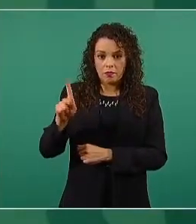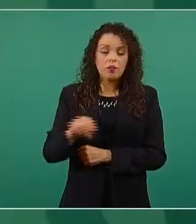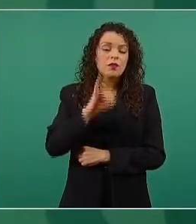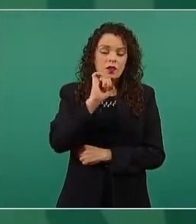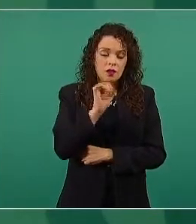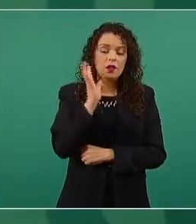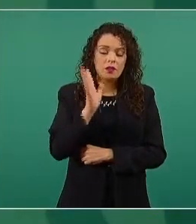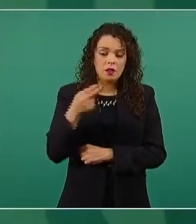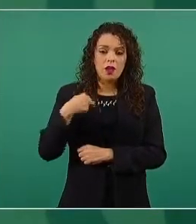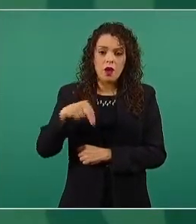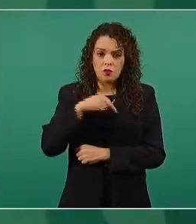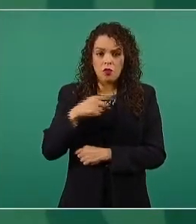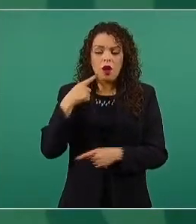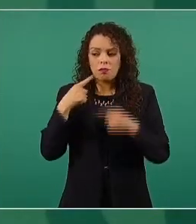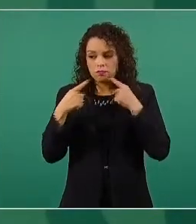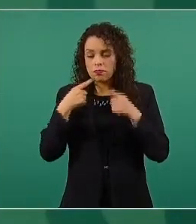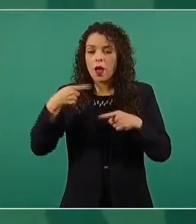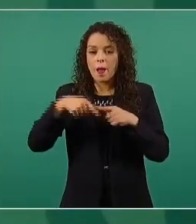sí, en efecto,